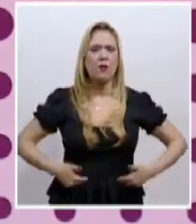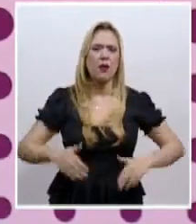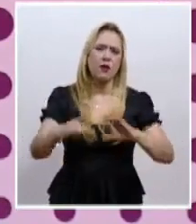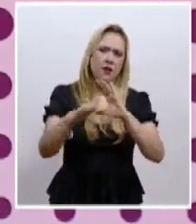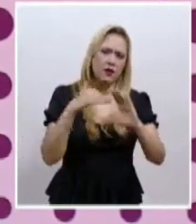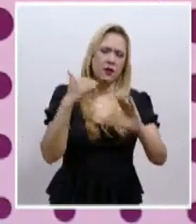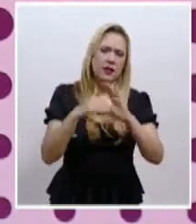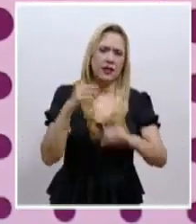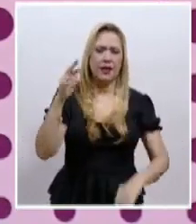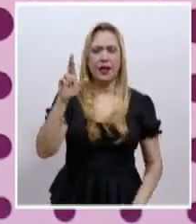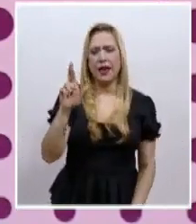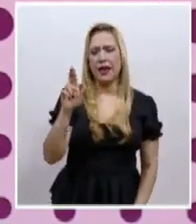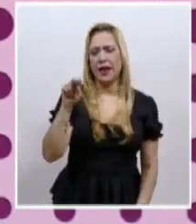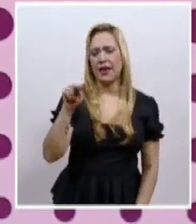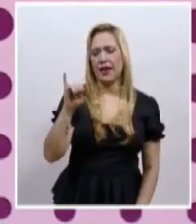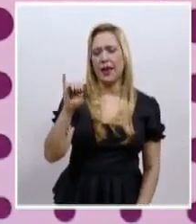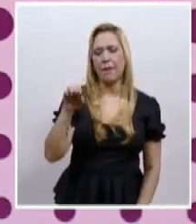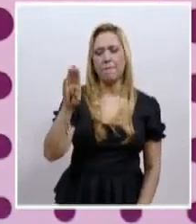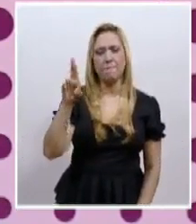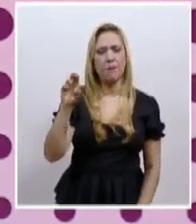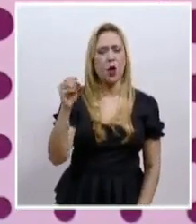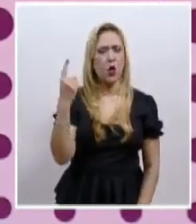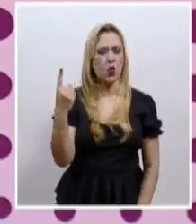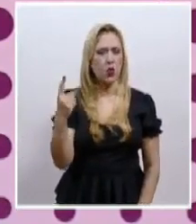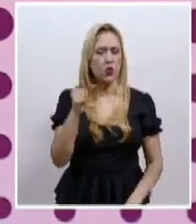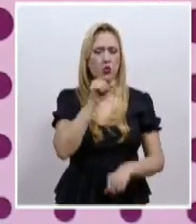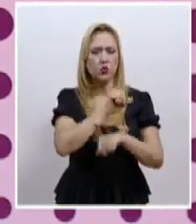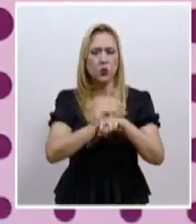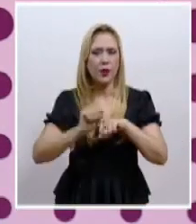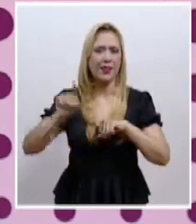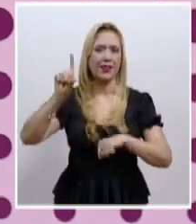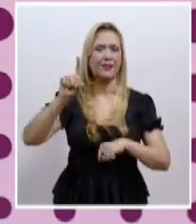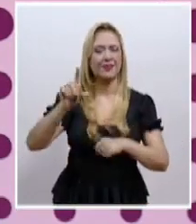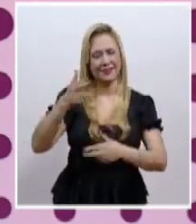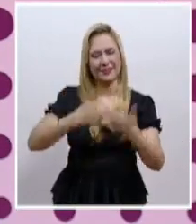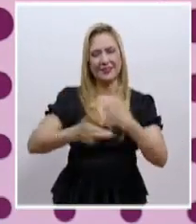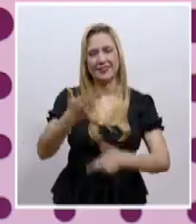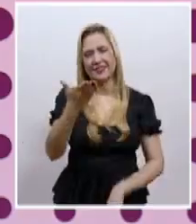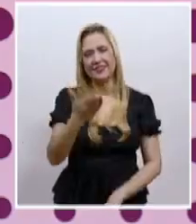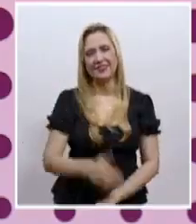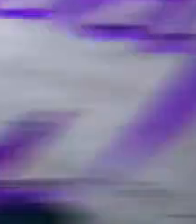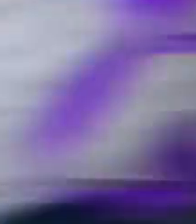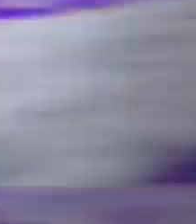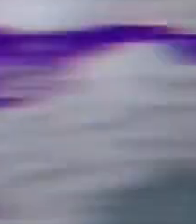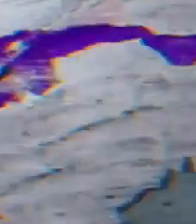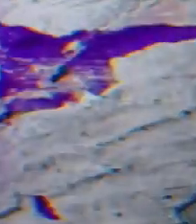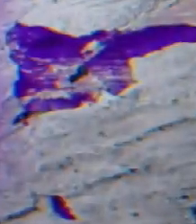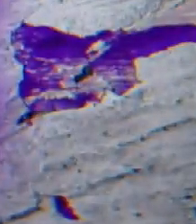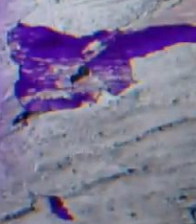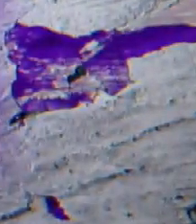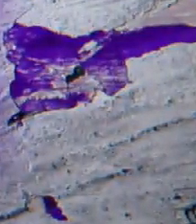sus comentarios a mi cuenta de Twitter rniembro1 o a la cuenta de Twitter de Justicia TV. Ya volvemos.